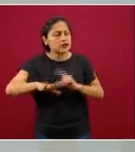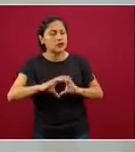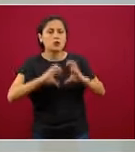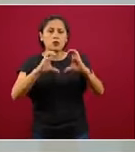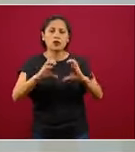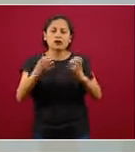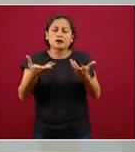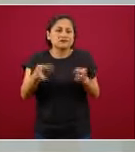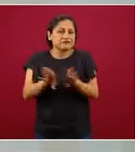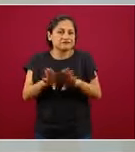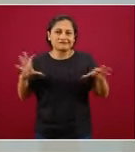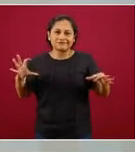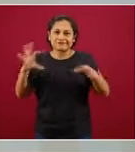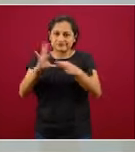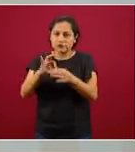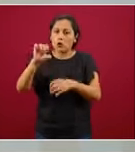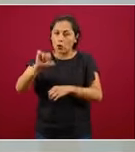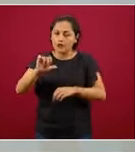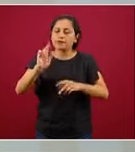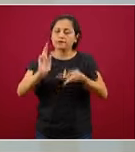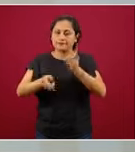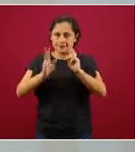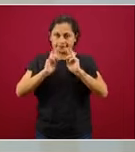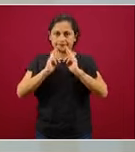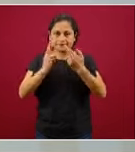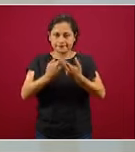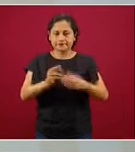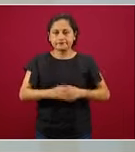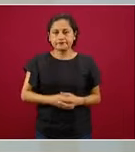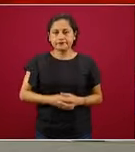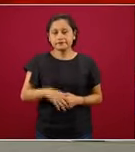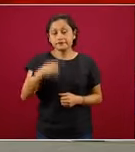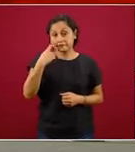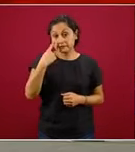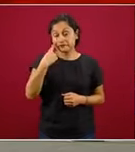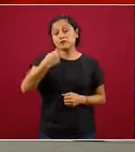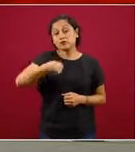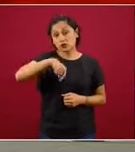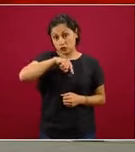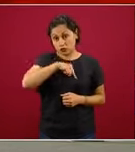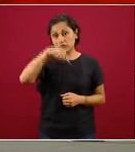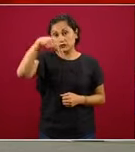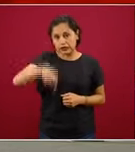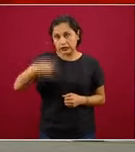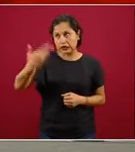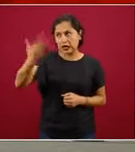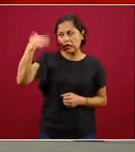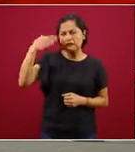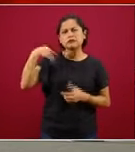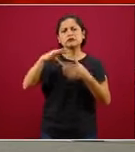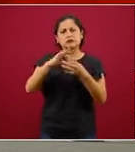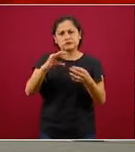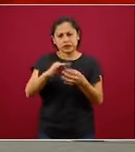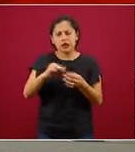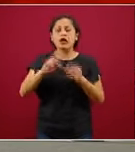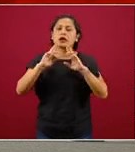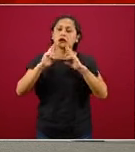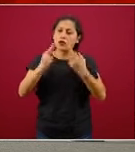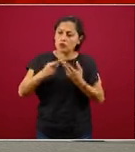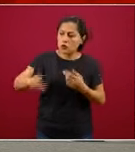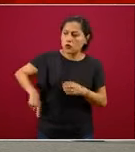semáforo. Reiteramos, lo hemos dicho aquí, lo hemos dicho en las reuniones con los gobernadores, está